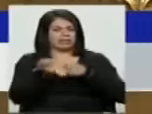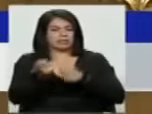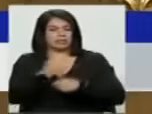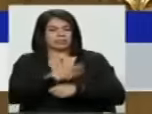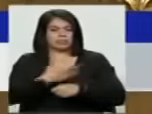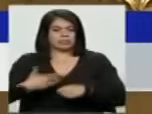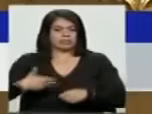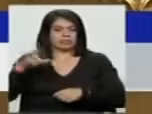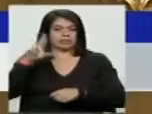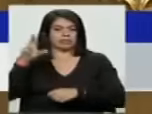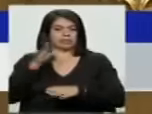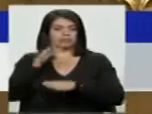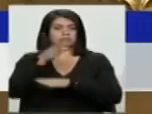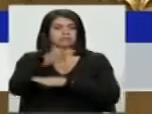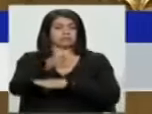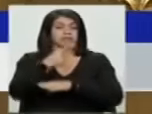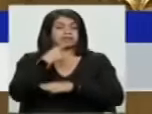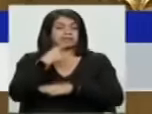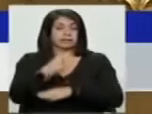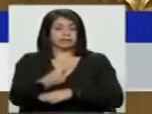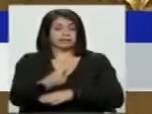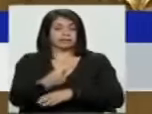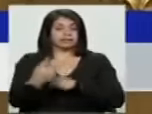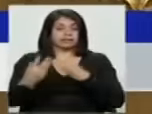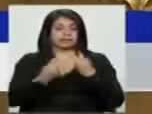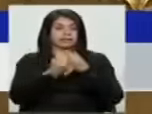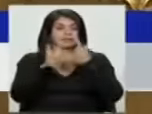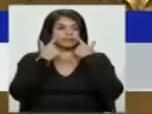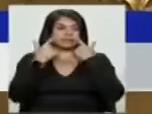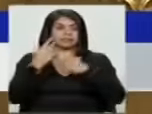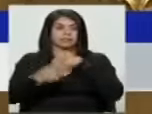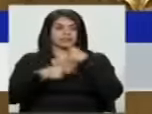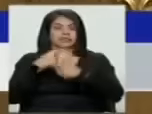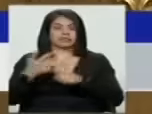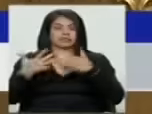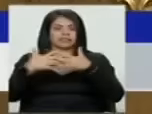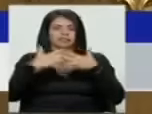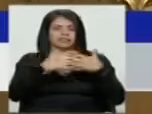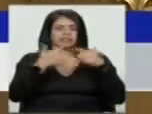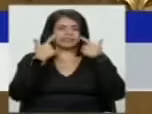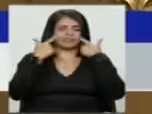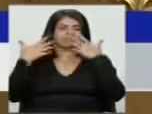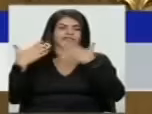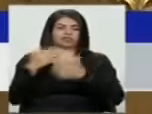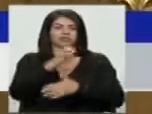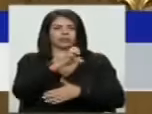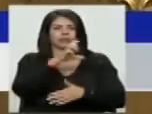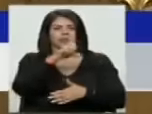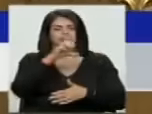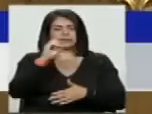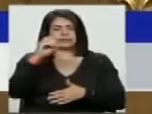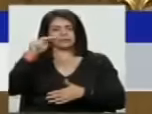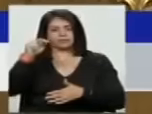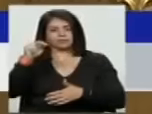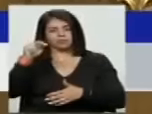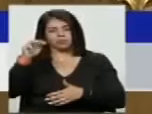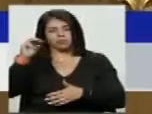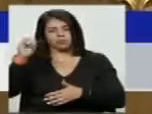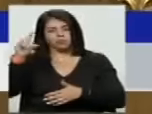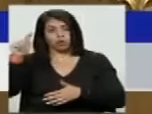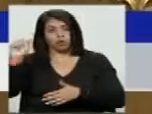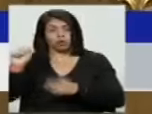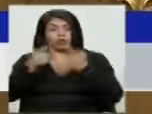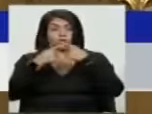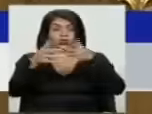de la República tuvo que salir a condenar a la empresa que dirige Elon Musk en los Estados Unidos y Jeff Bezos en los Estados